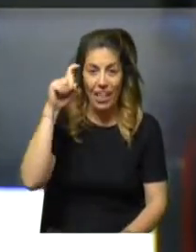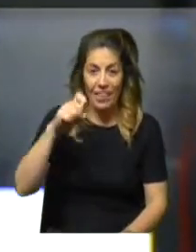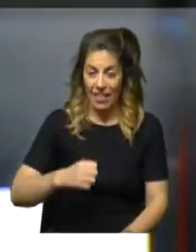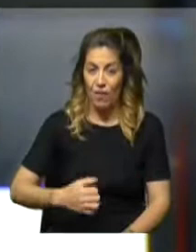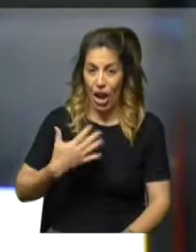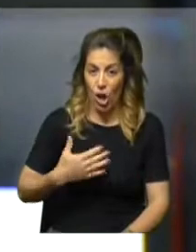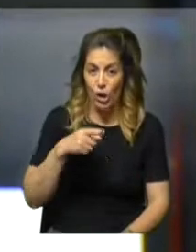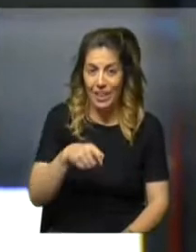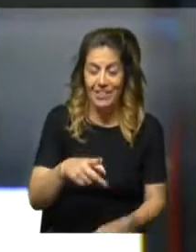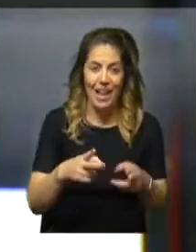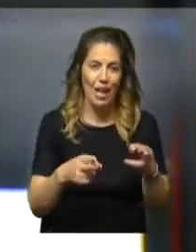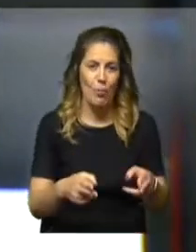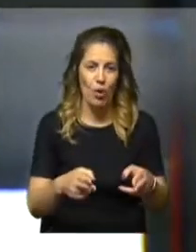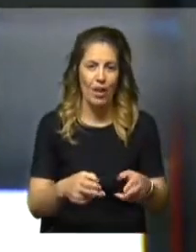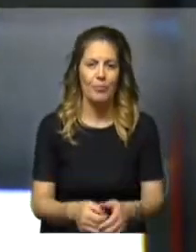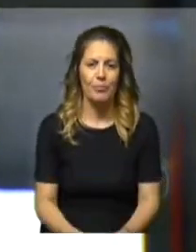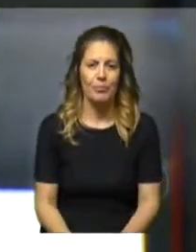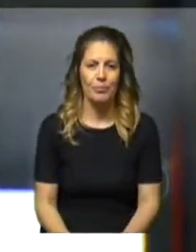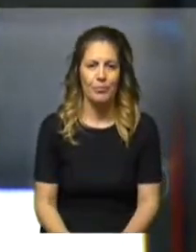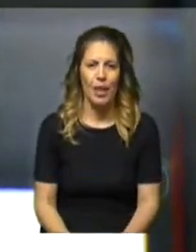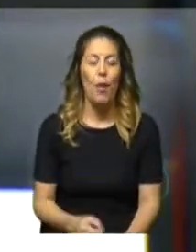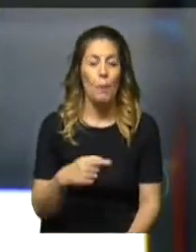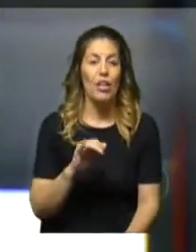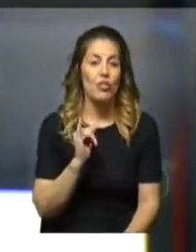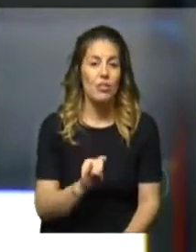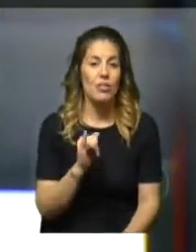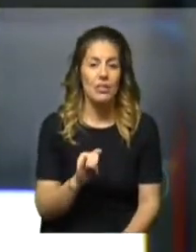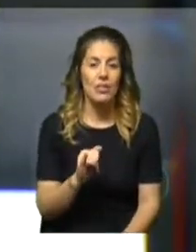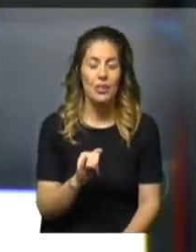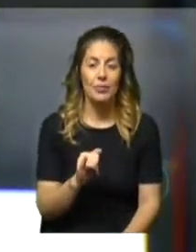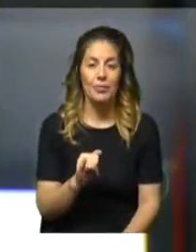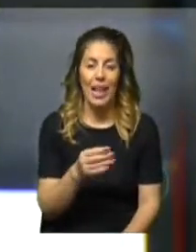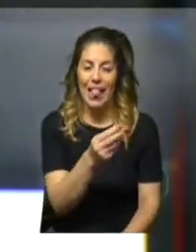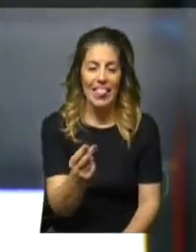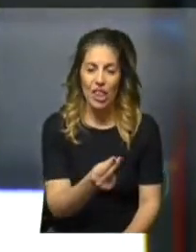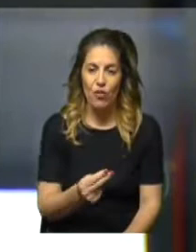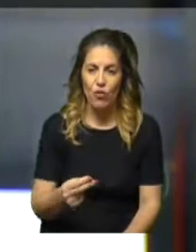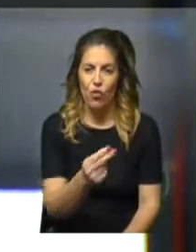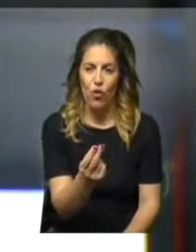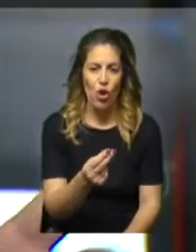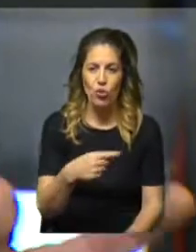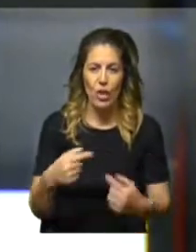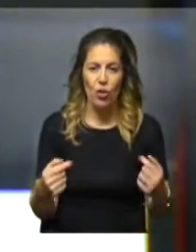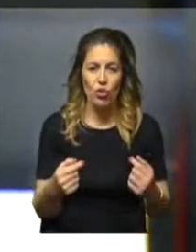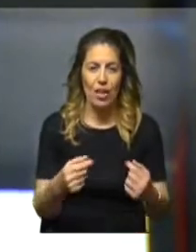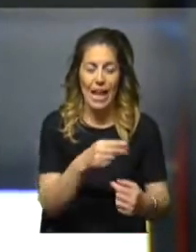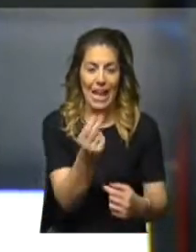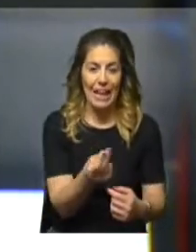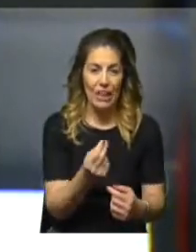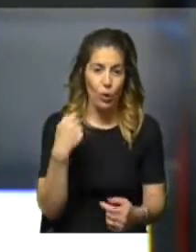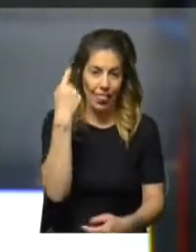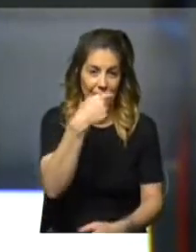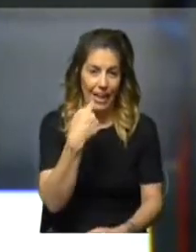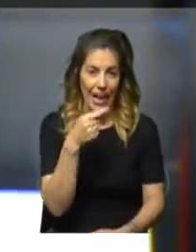aquella época Este pero no no sí el dibujo es una cosa que y la caricatura fundamentalmente